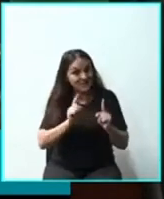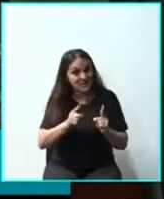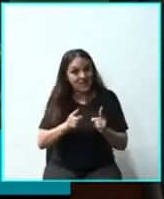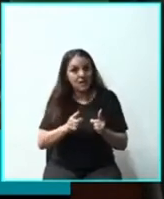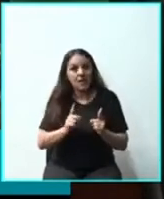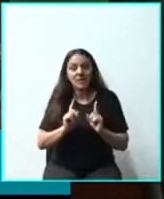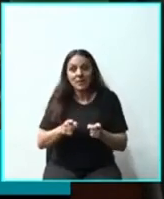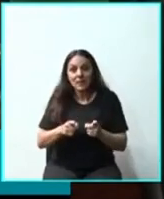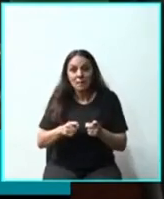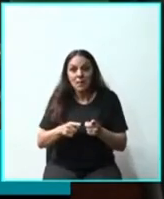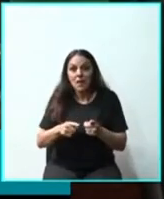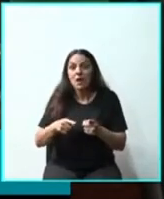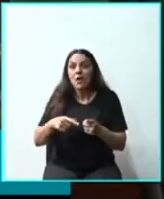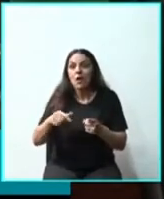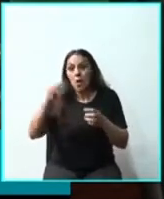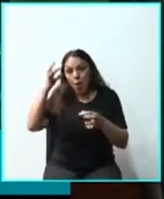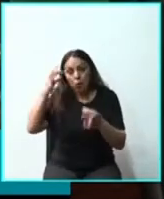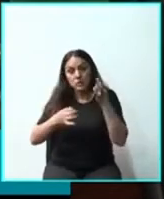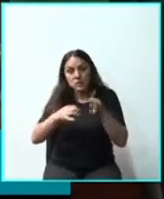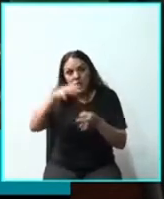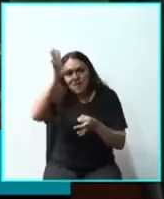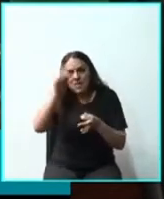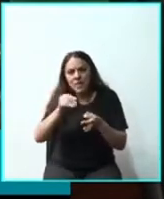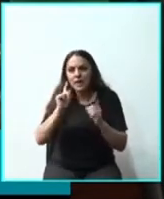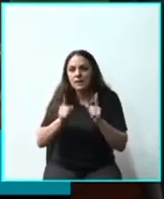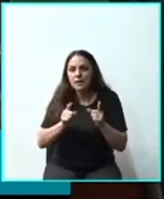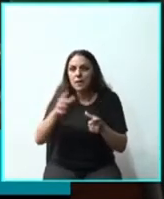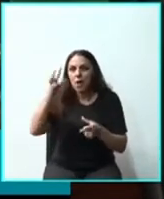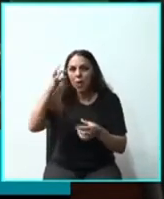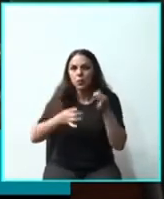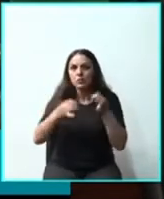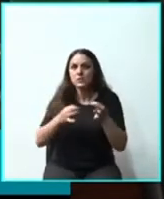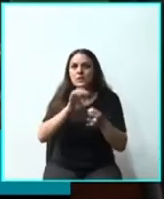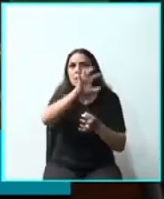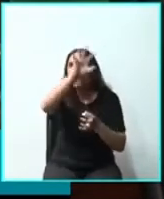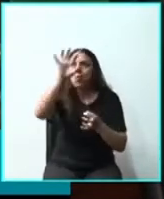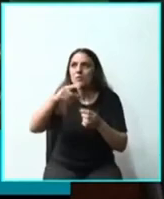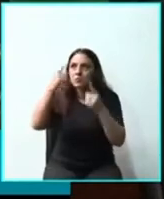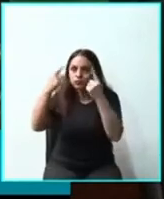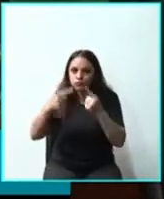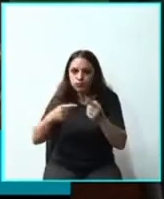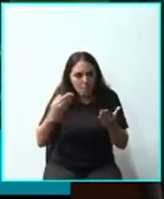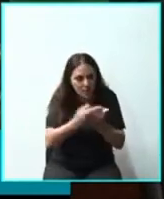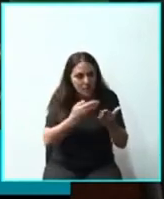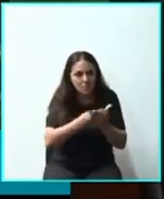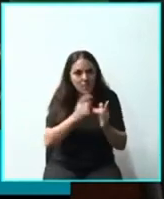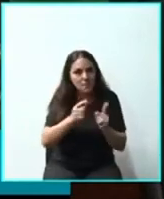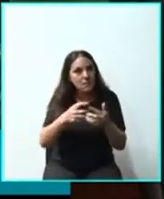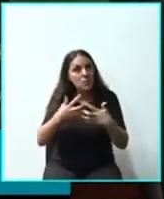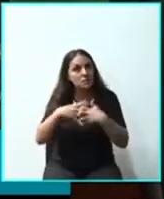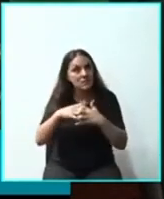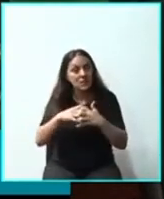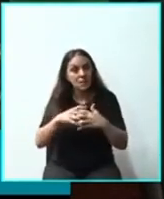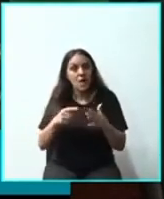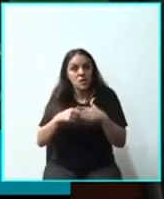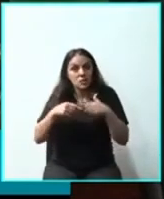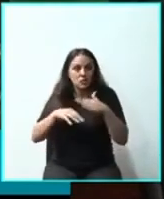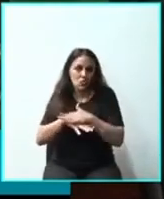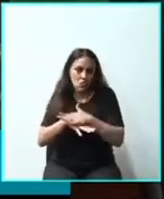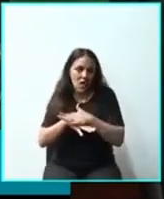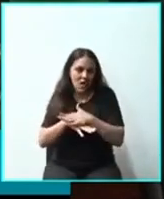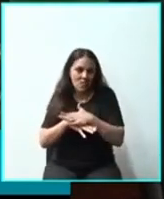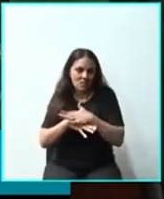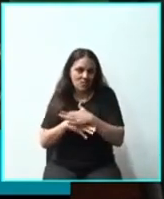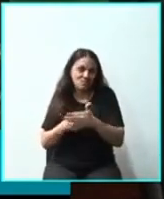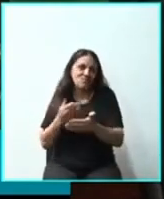Justicia Federal y por las justicias provinciales. ¿Y saben qué? La ciudad es solidaria,